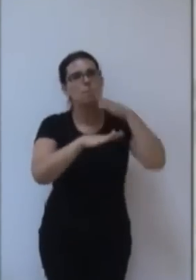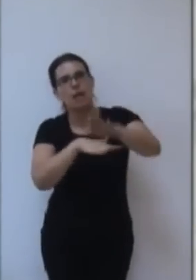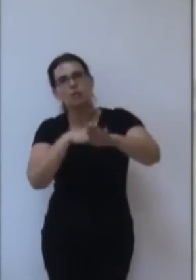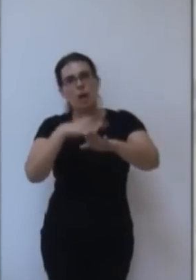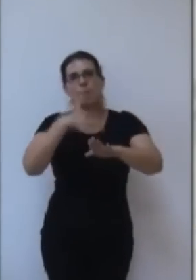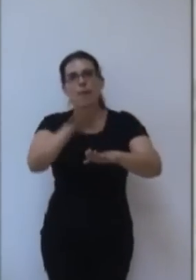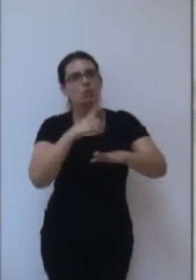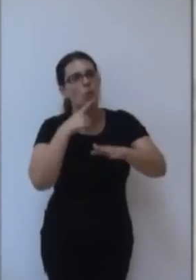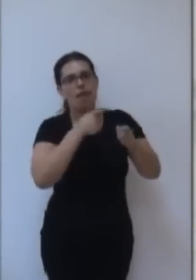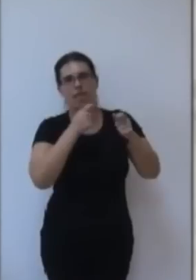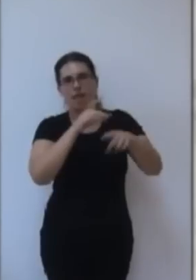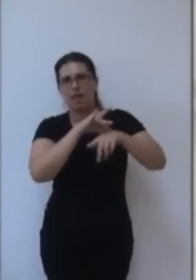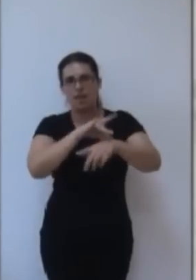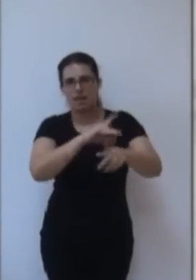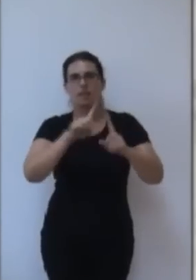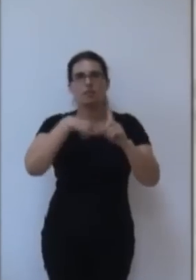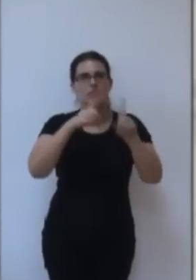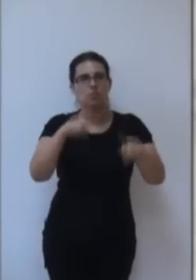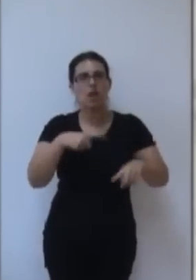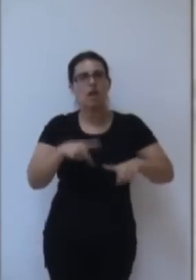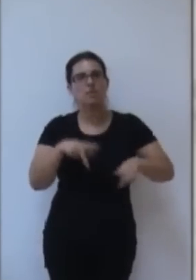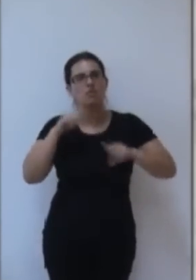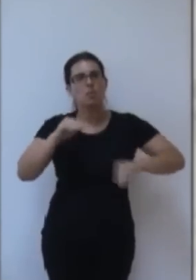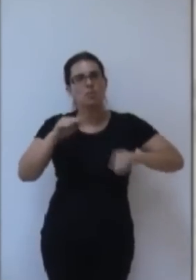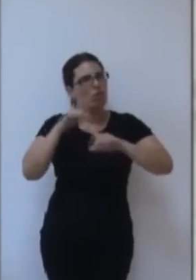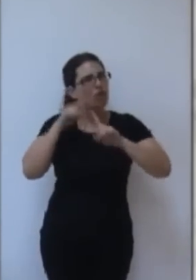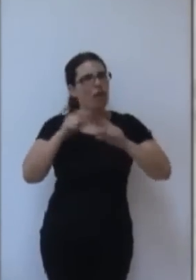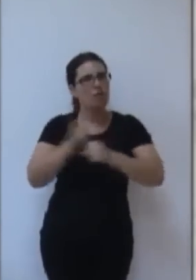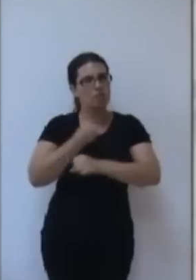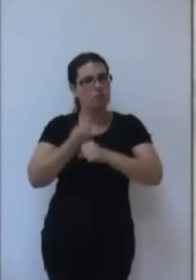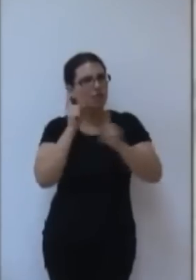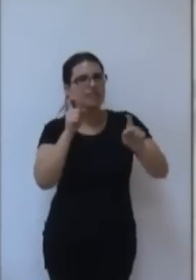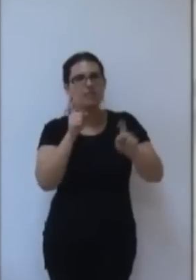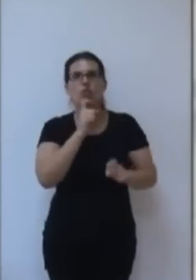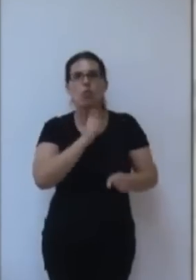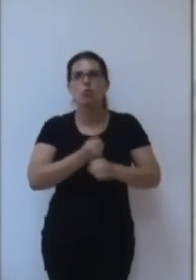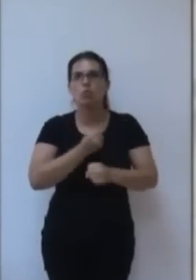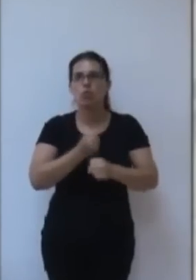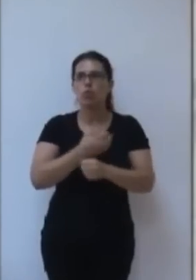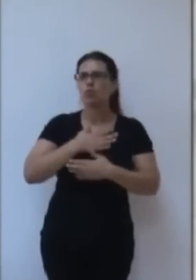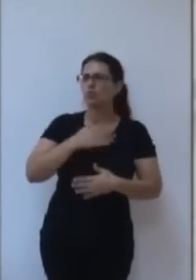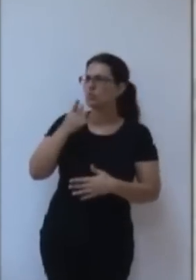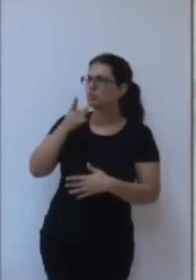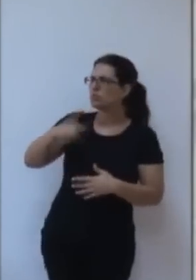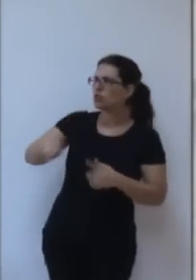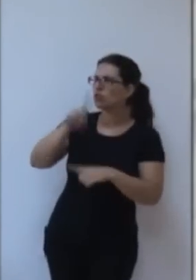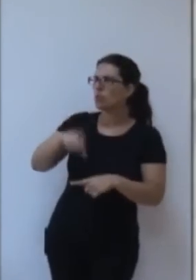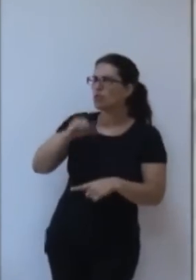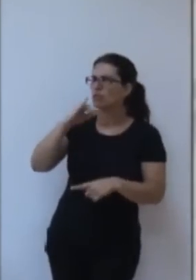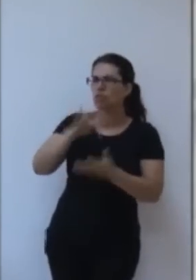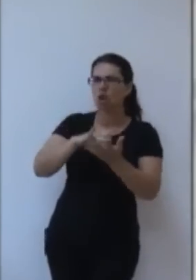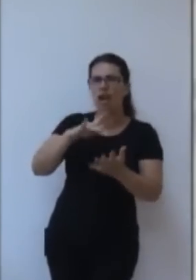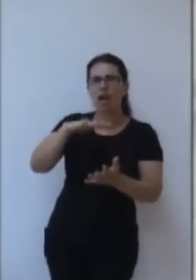Luego hay también herramientas para formación para el empleo, donde le enseñan a un empleo. Vosotros también teníais una de